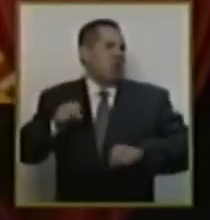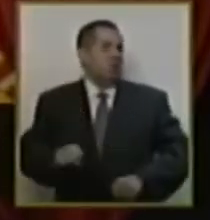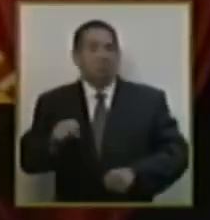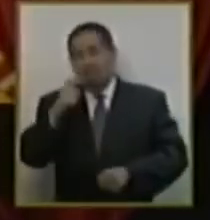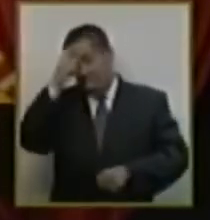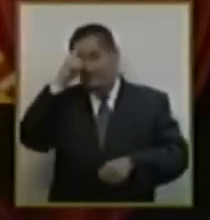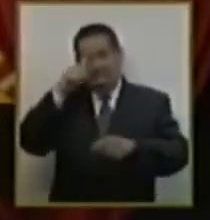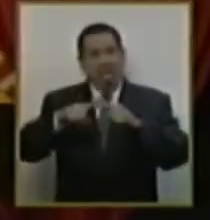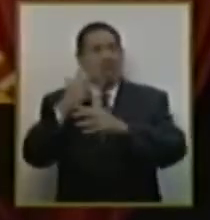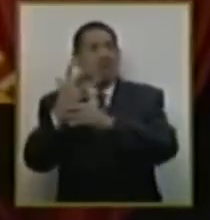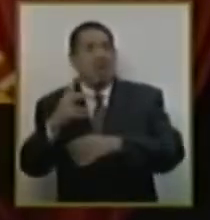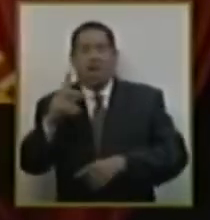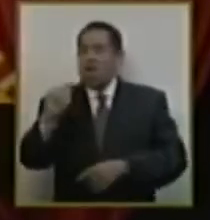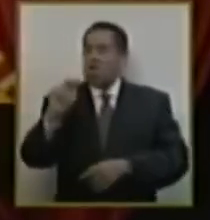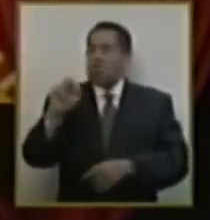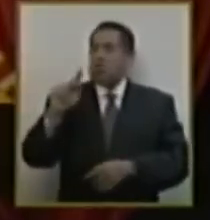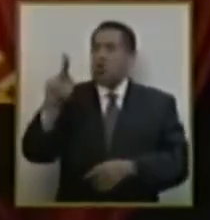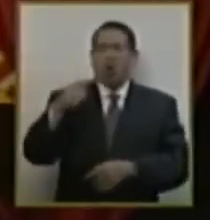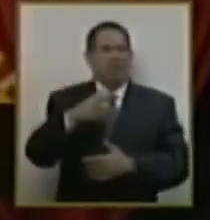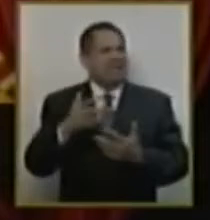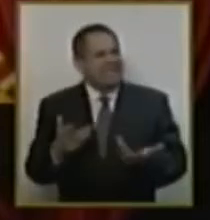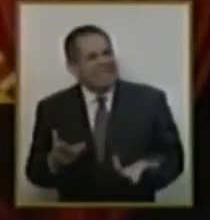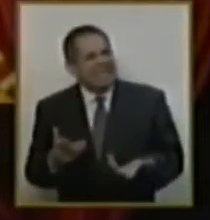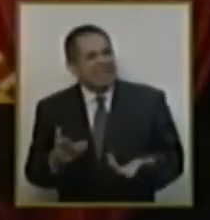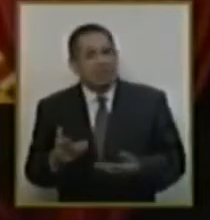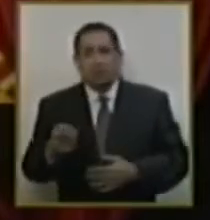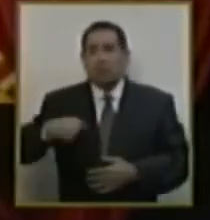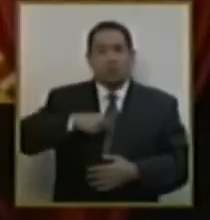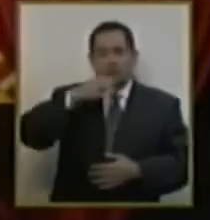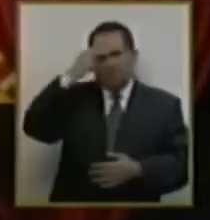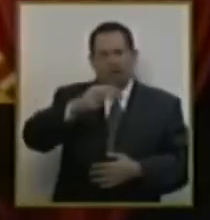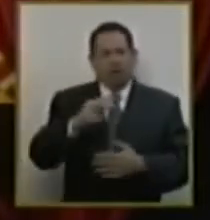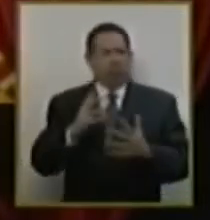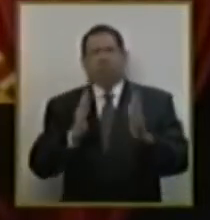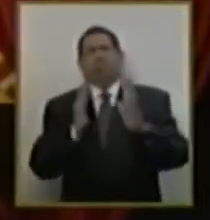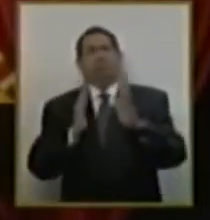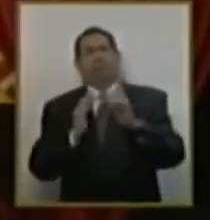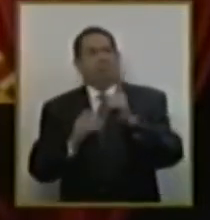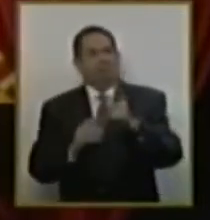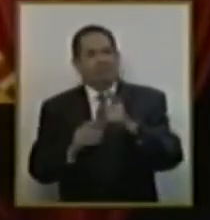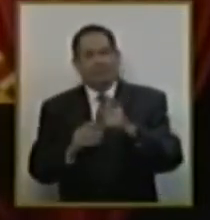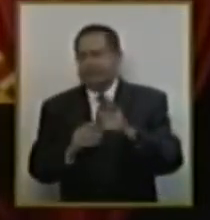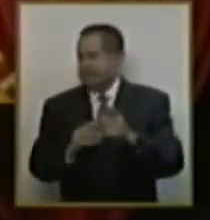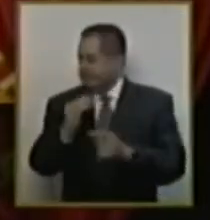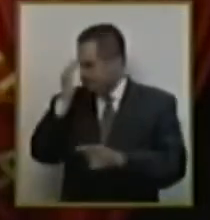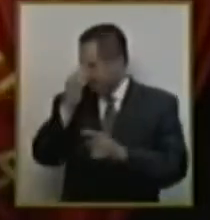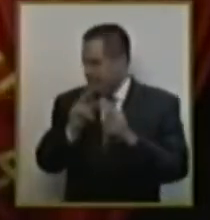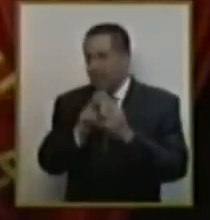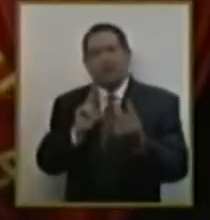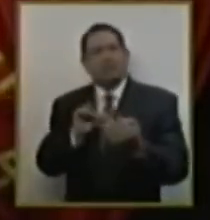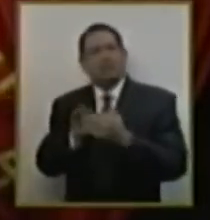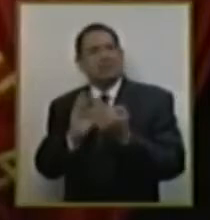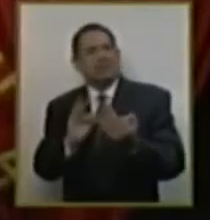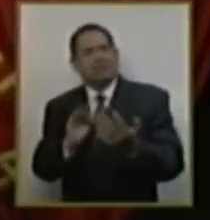Trump. A nosotros, los mexicanos, nos ha caído el mal fario de tenerlo por vecino, un